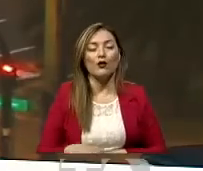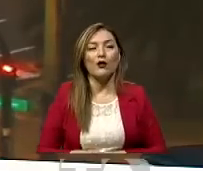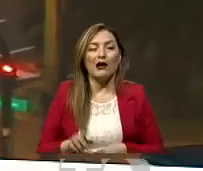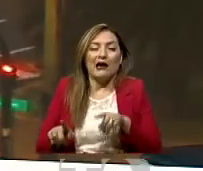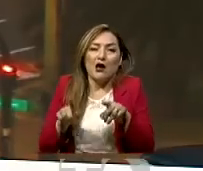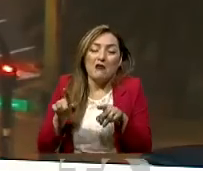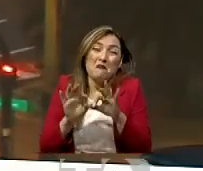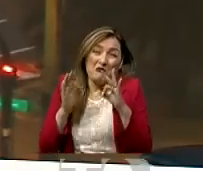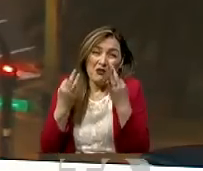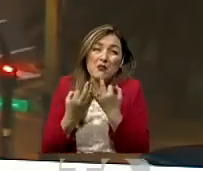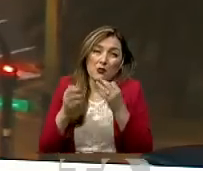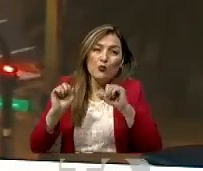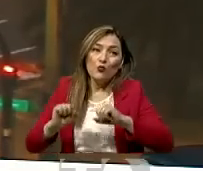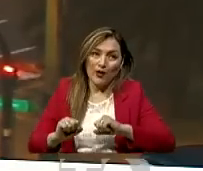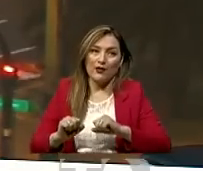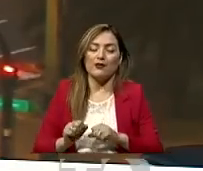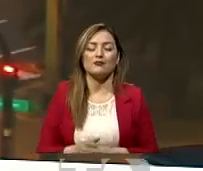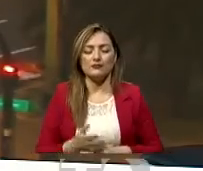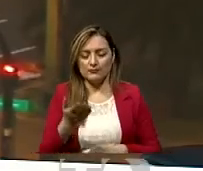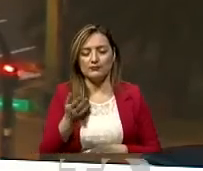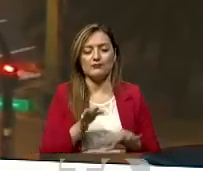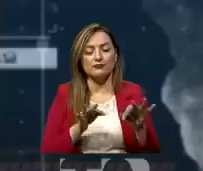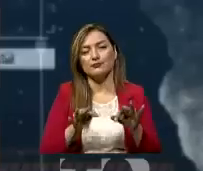parentesco y condición para un segundo ocupante.